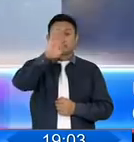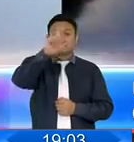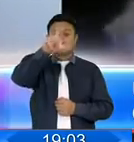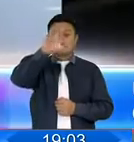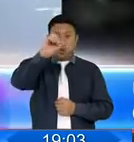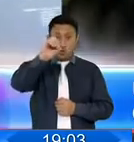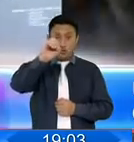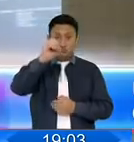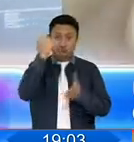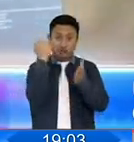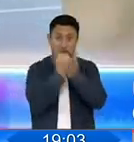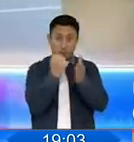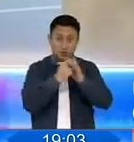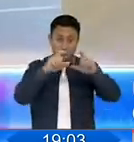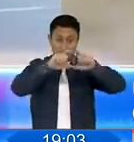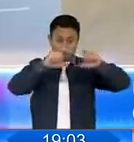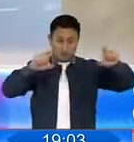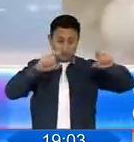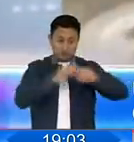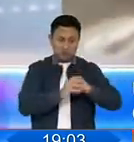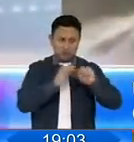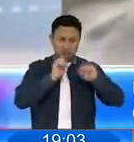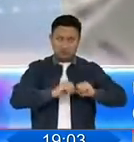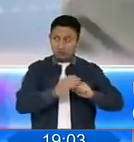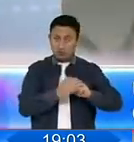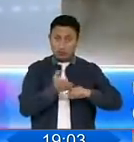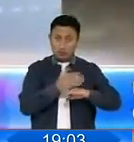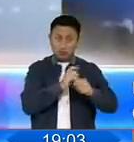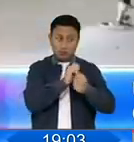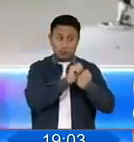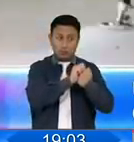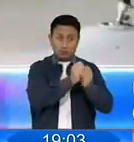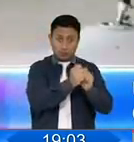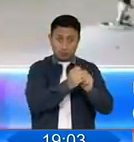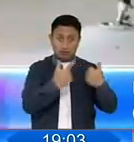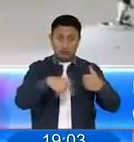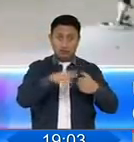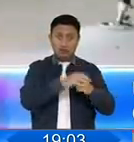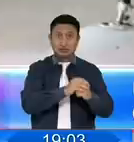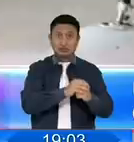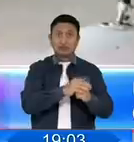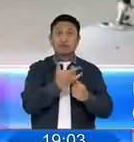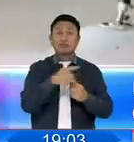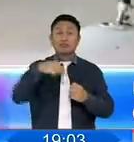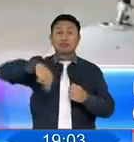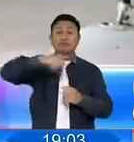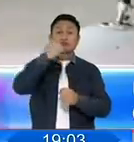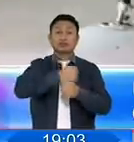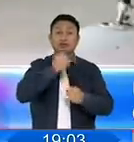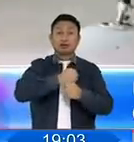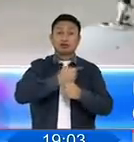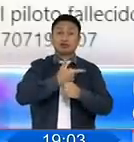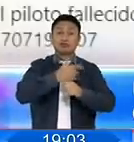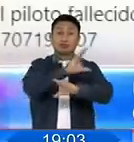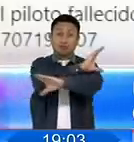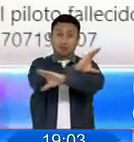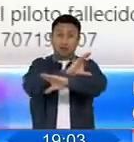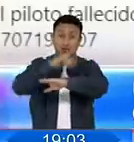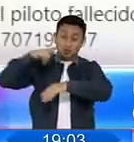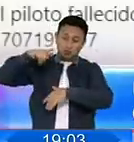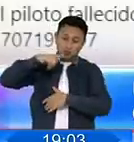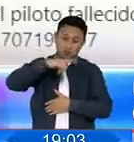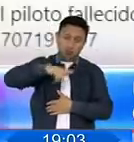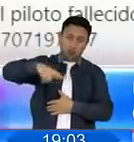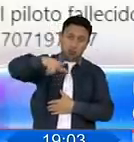que al parecer había sido alterada. Esa era utilizada para operaciones de fumigación en una camaronera. La avioneta es de propiedad de